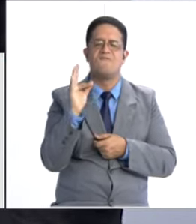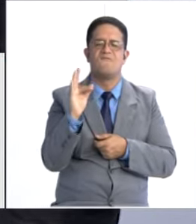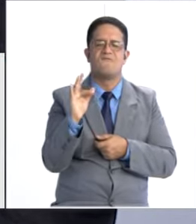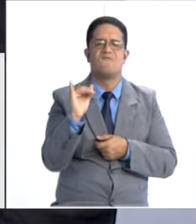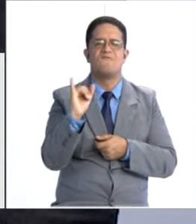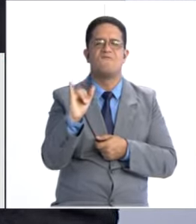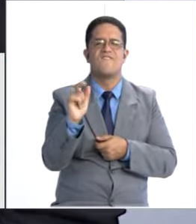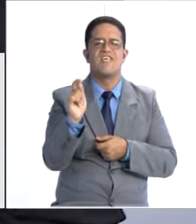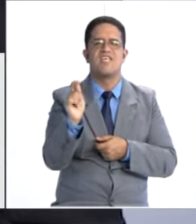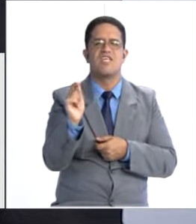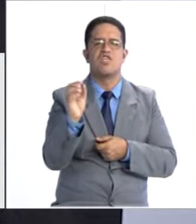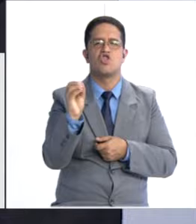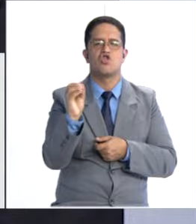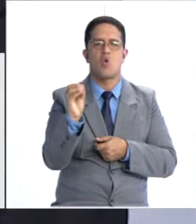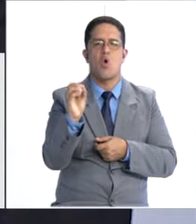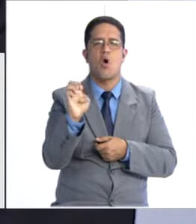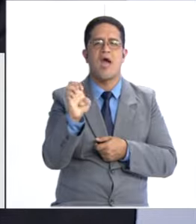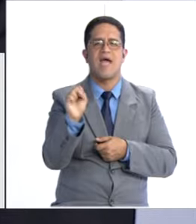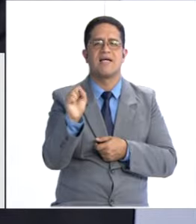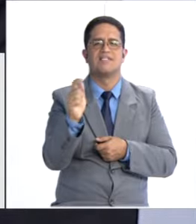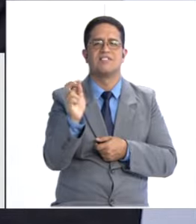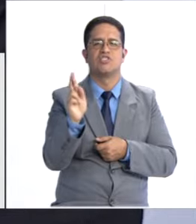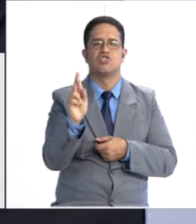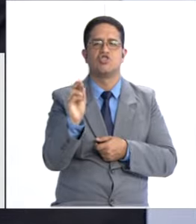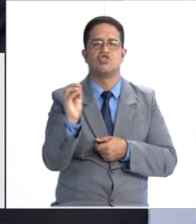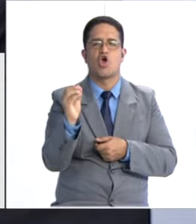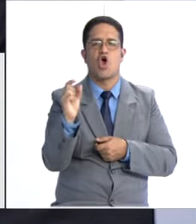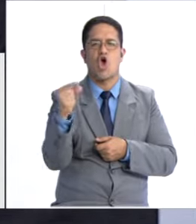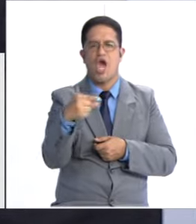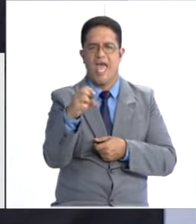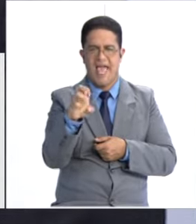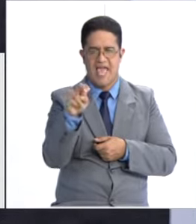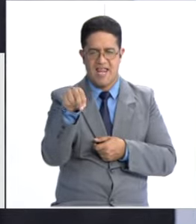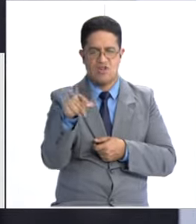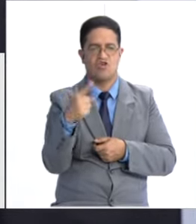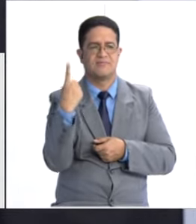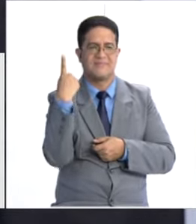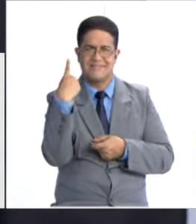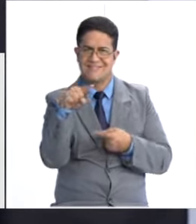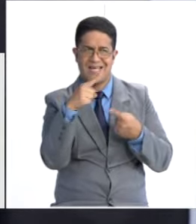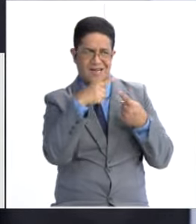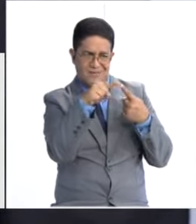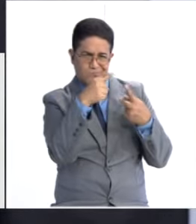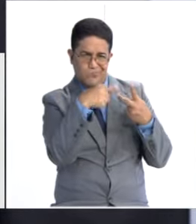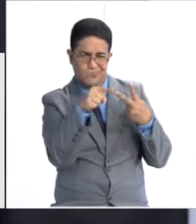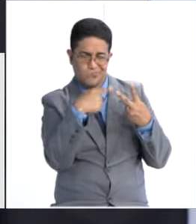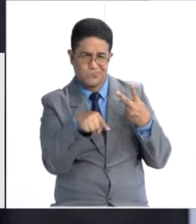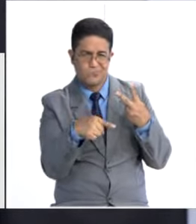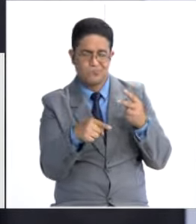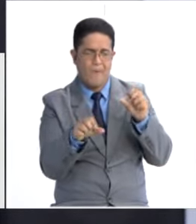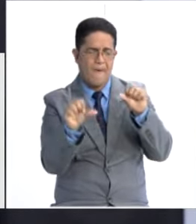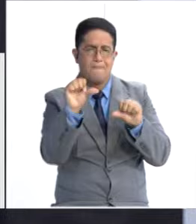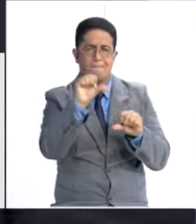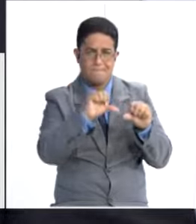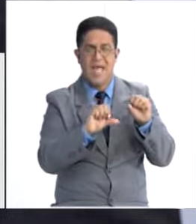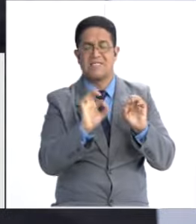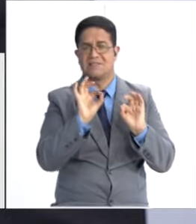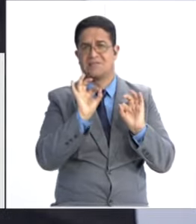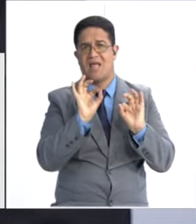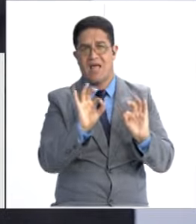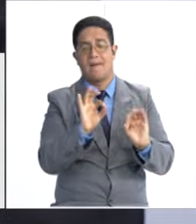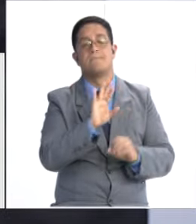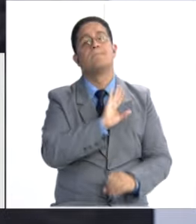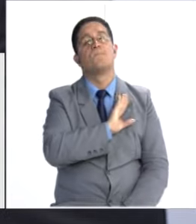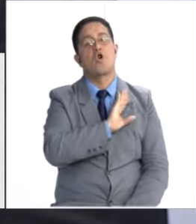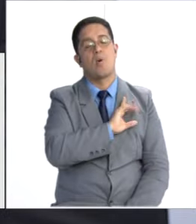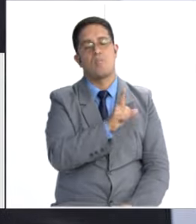Muxer, contiene amarantos, black cohosh, ñame, don quai, es una mezcla bien particular, propia de la